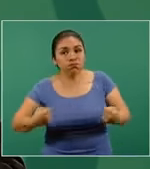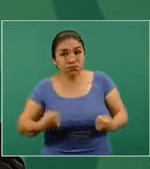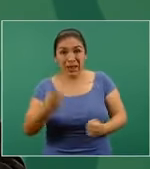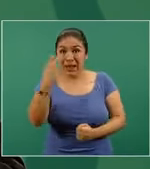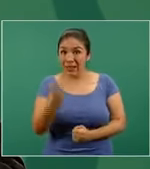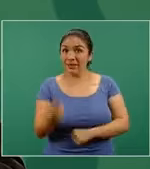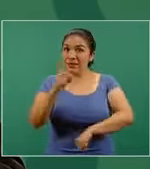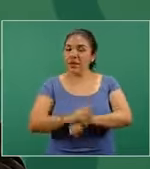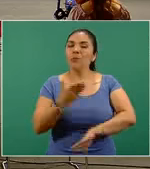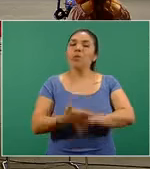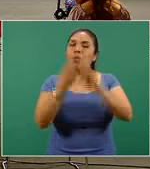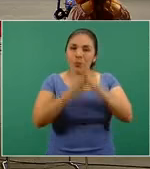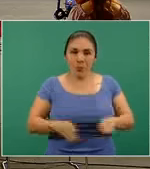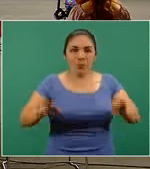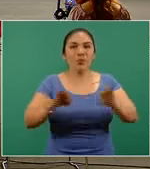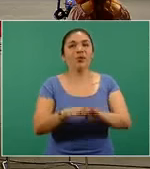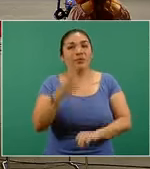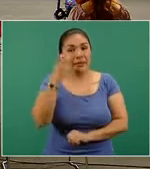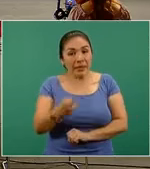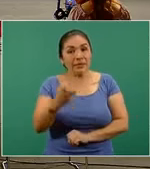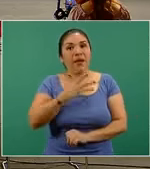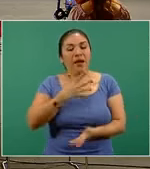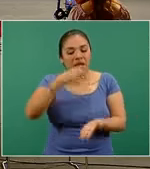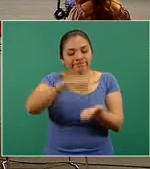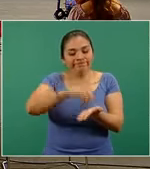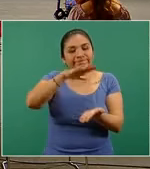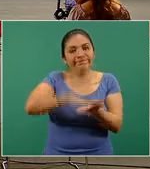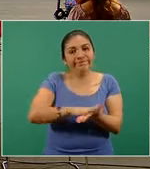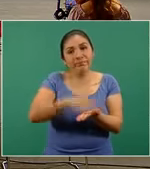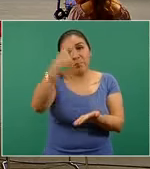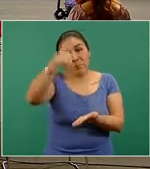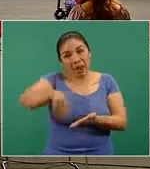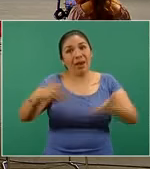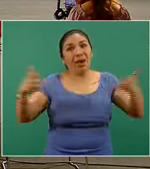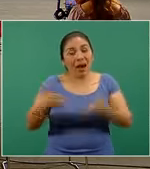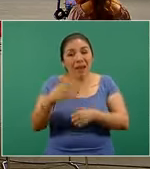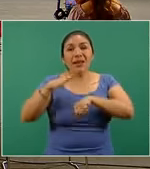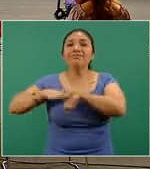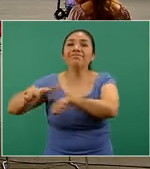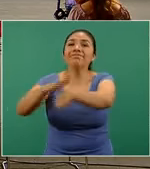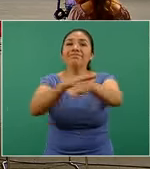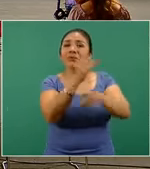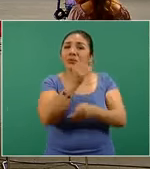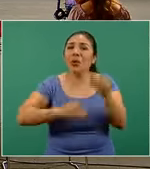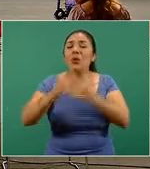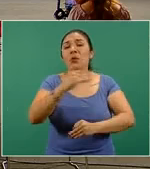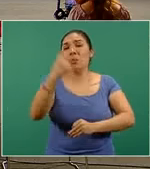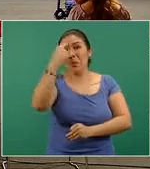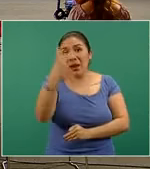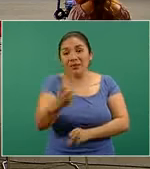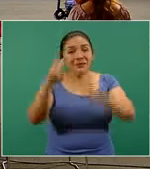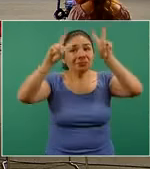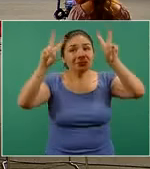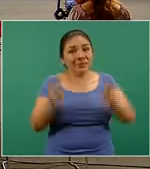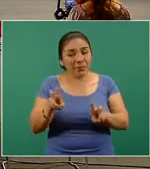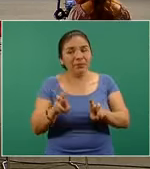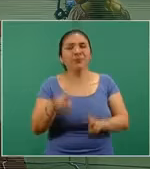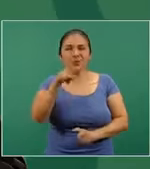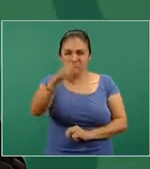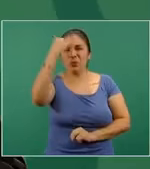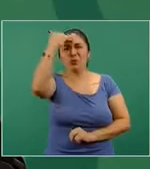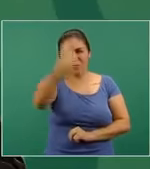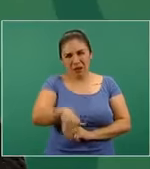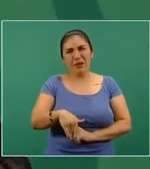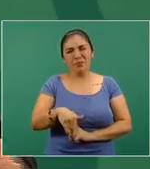un día muy importante porque precisamente está marcado para poder hacer un llamado específico sobre el tema. Como ustedes saben,